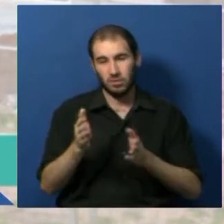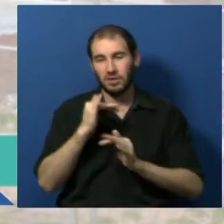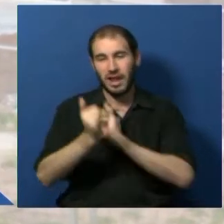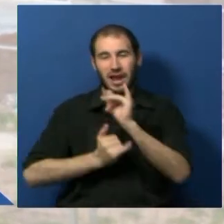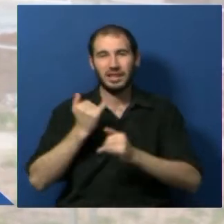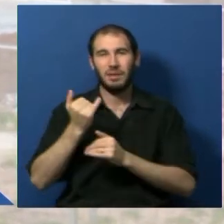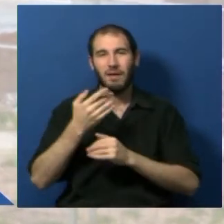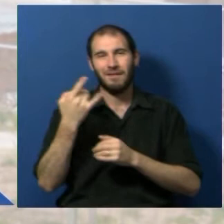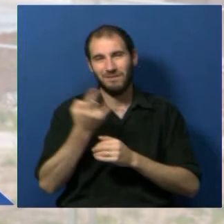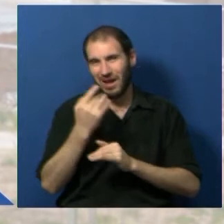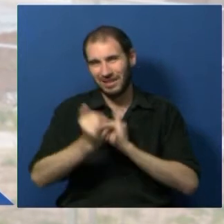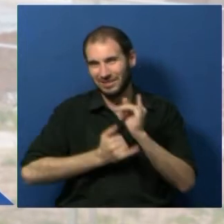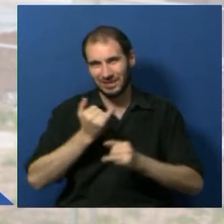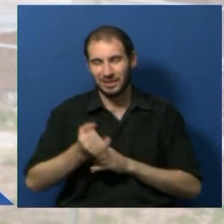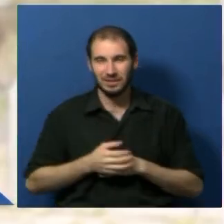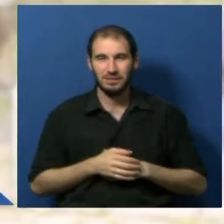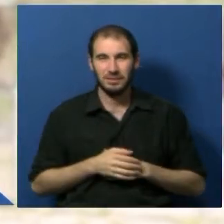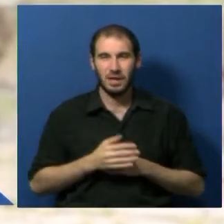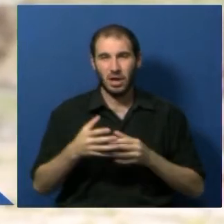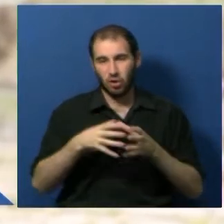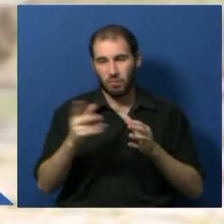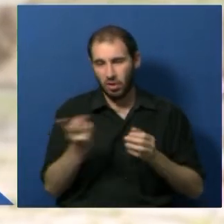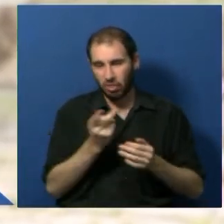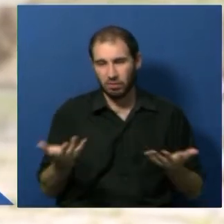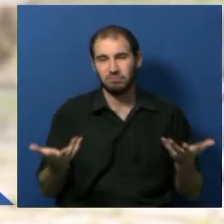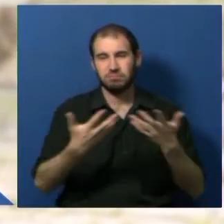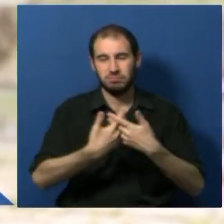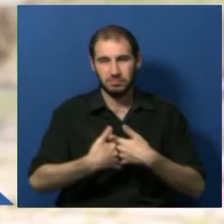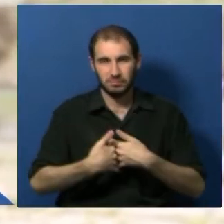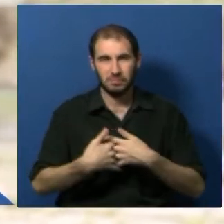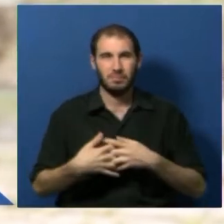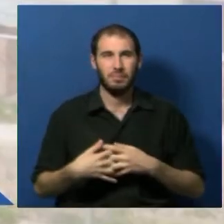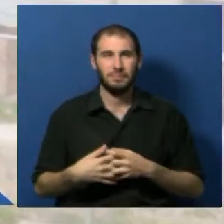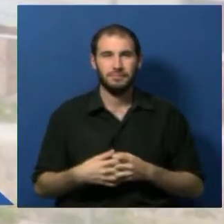narrativa de ficción clásica. Las dos conviven con